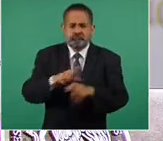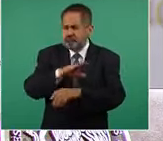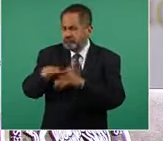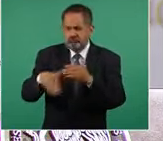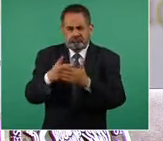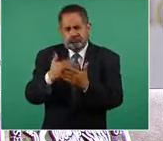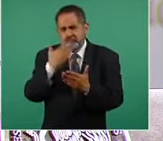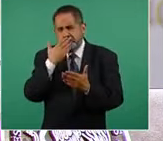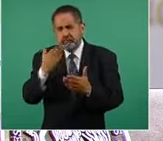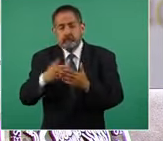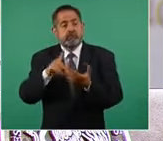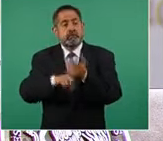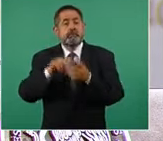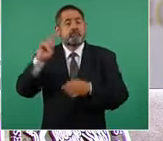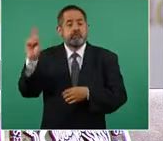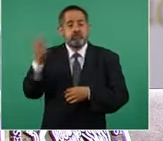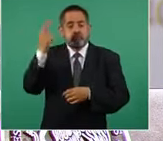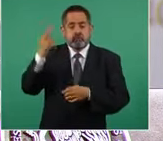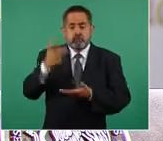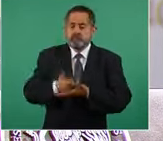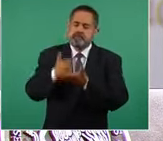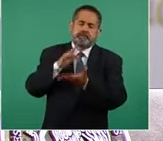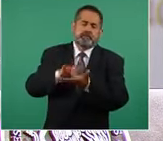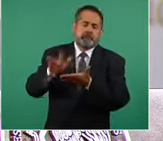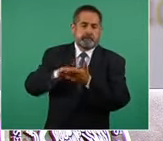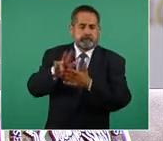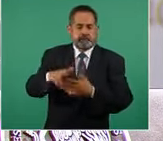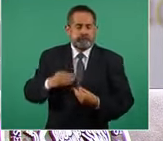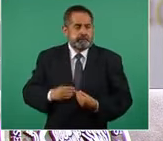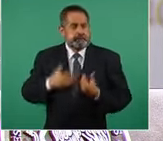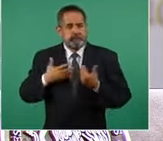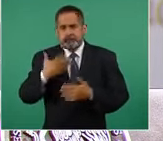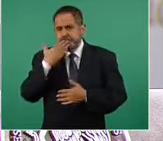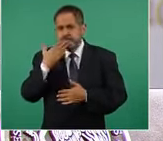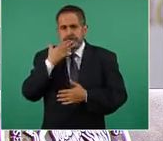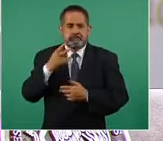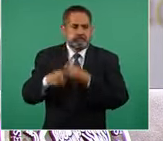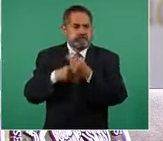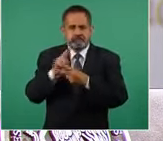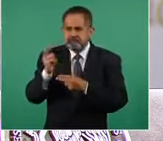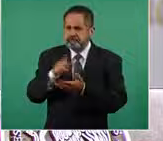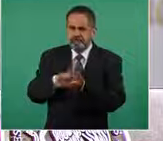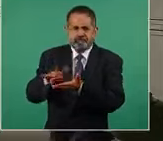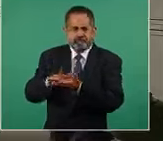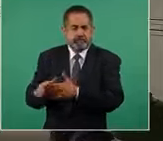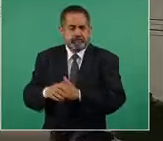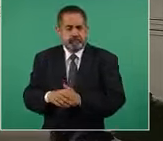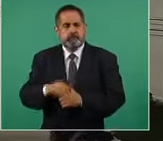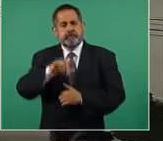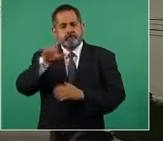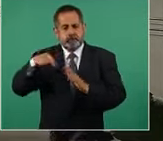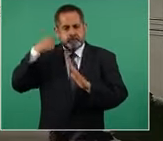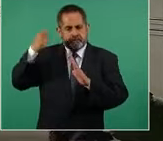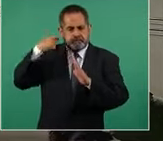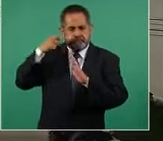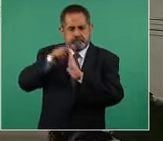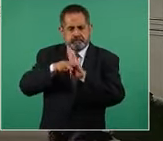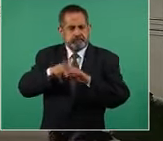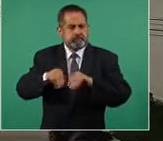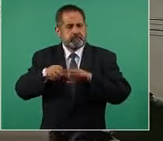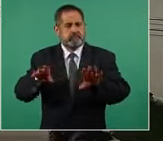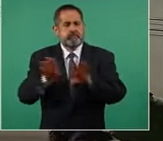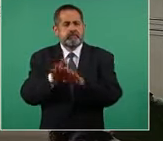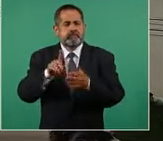en general, de universidades, que es lo que me motiva mucho también esa participación. Y posteriormente vamos a mostrar un video